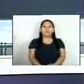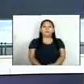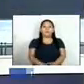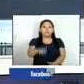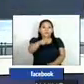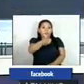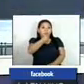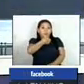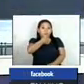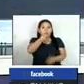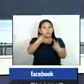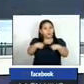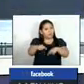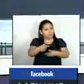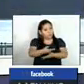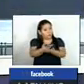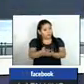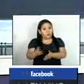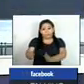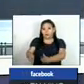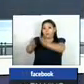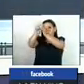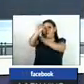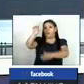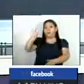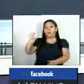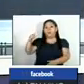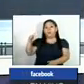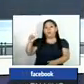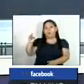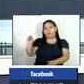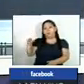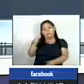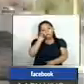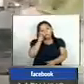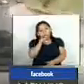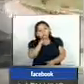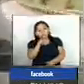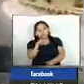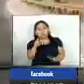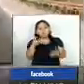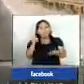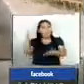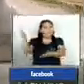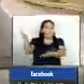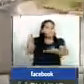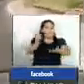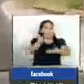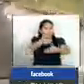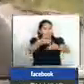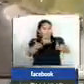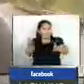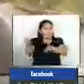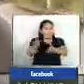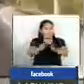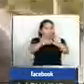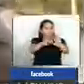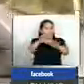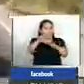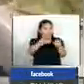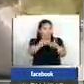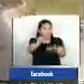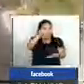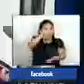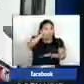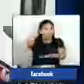Continuamos con más información para ustedes. Fiscalía General de la República verificó la llegada de 90 cajas de tinta indeleble que van a ser